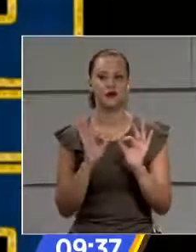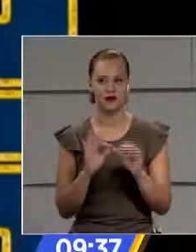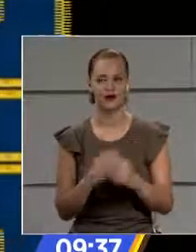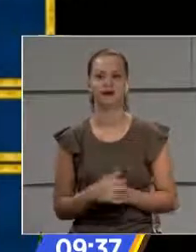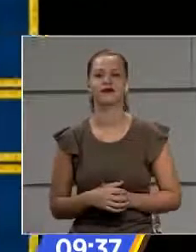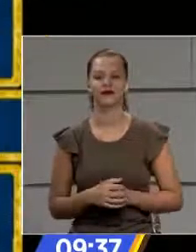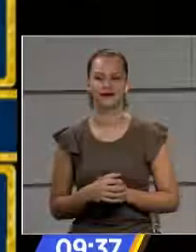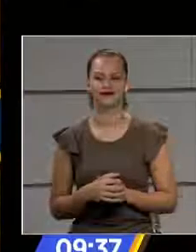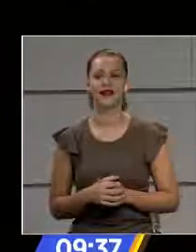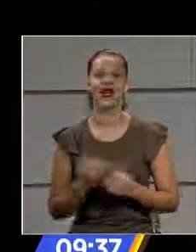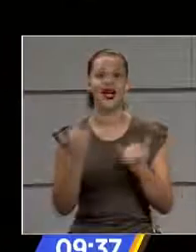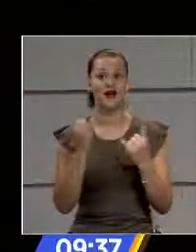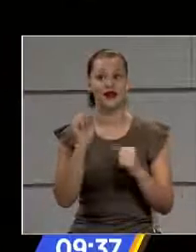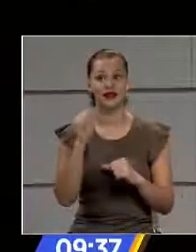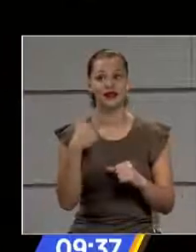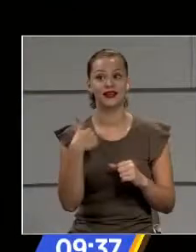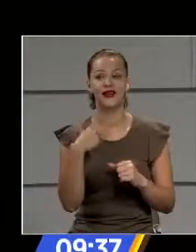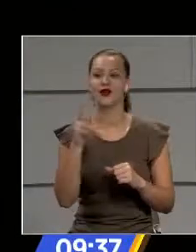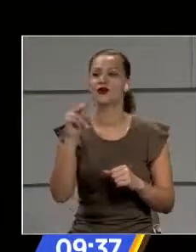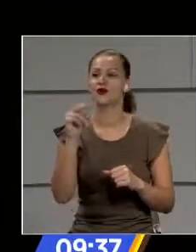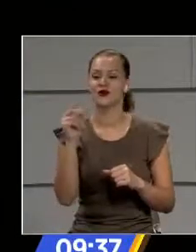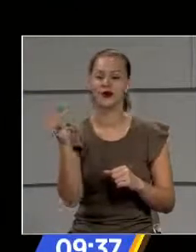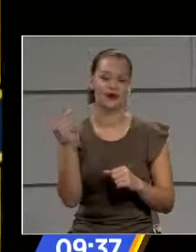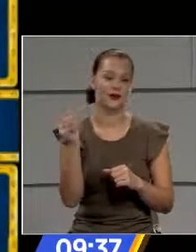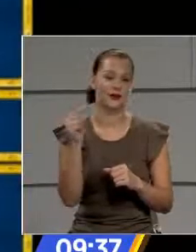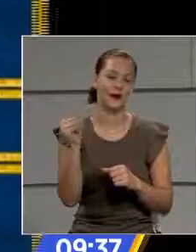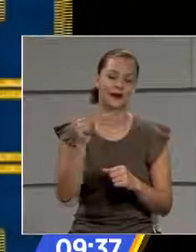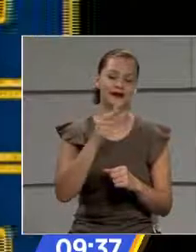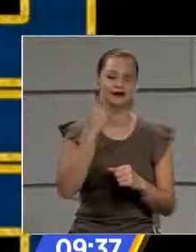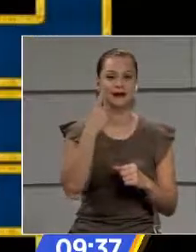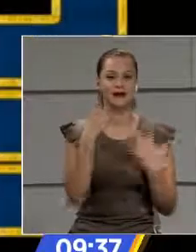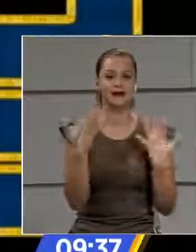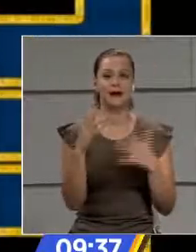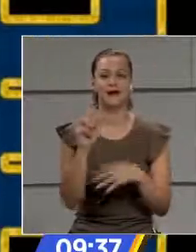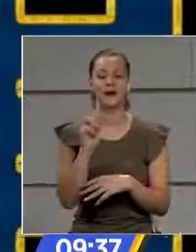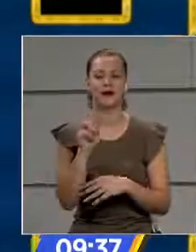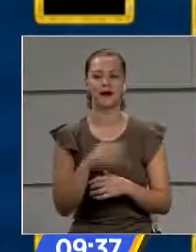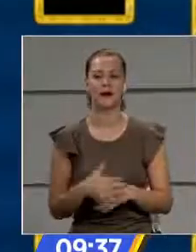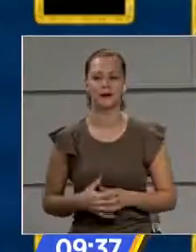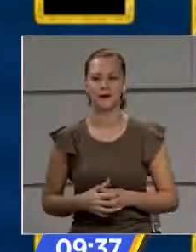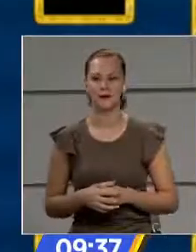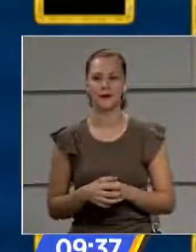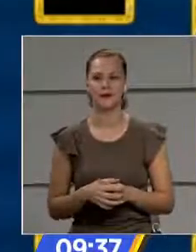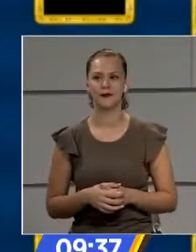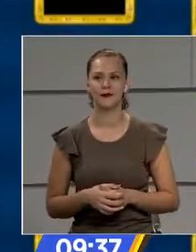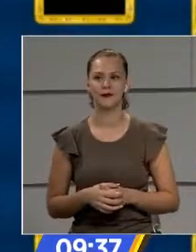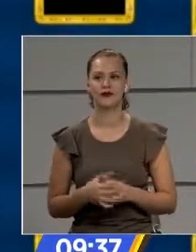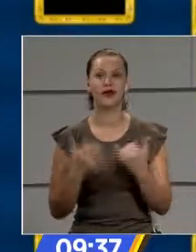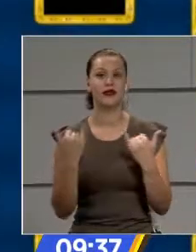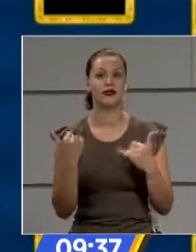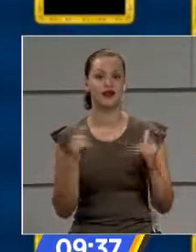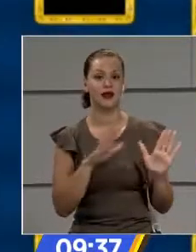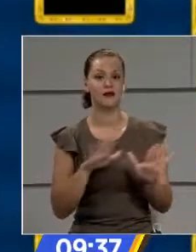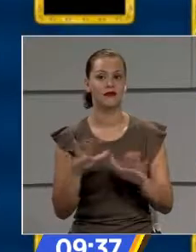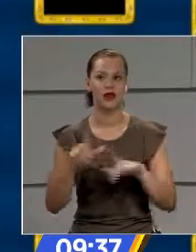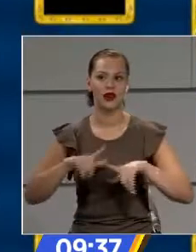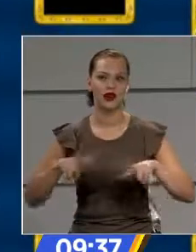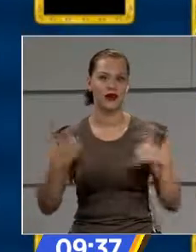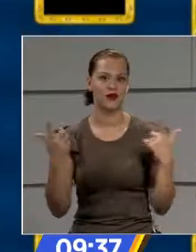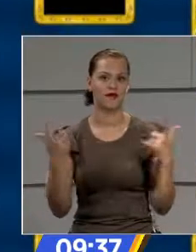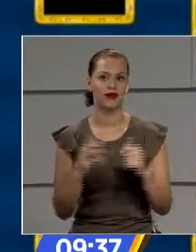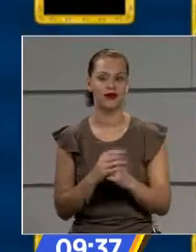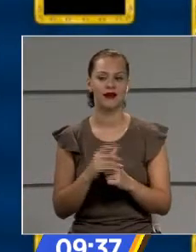Muy bien, cuidado. Ahora sí, ya tiene. Ay, no, no, no, no, no, cuidado, no, no, no, porque hay virus. Tiene el espacio libre. Vamos.